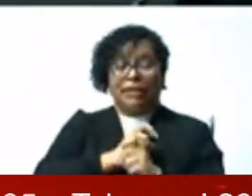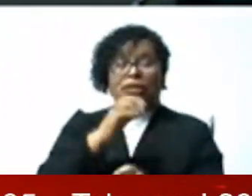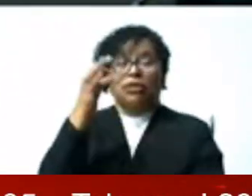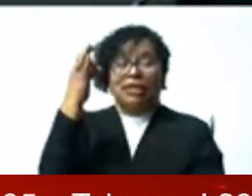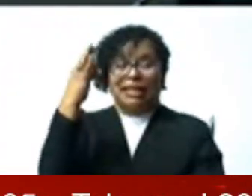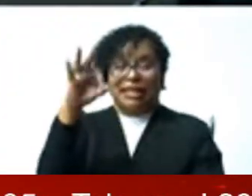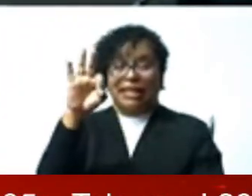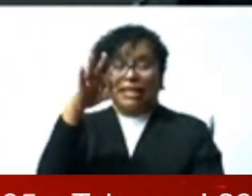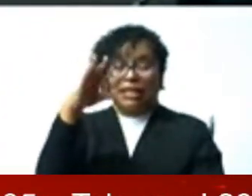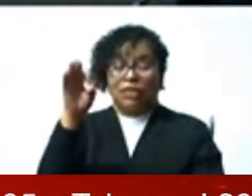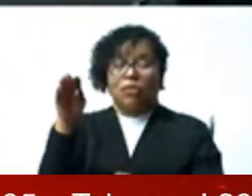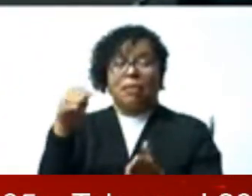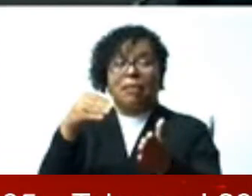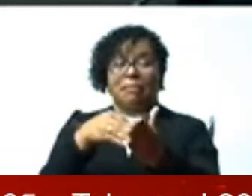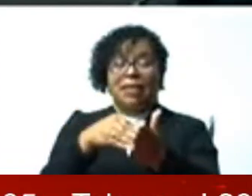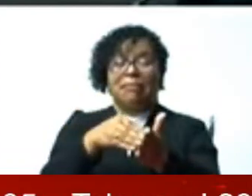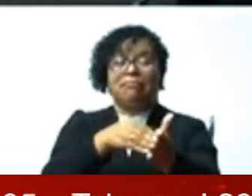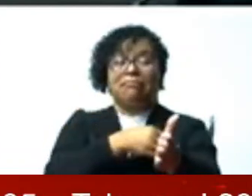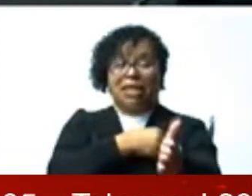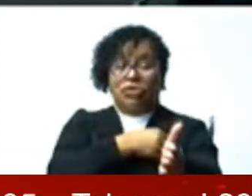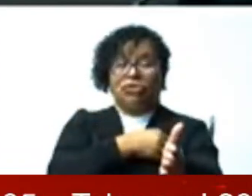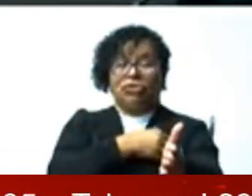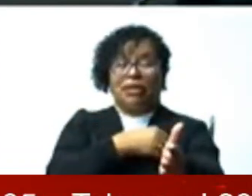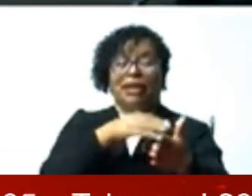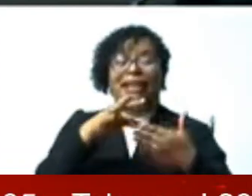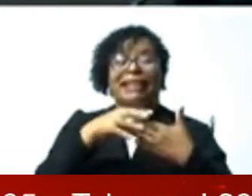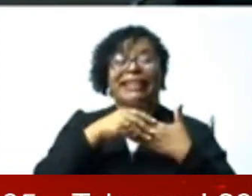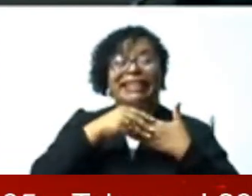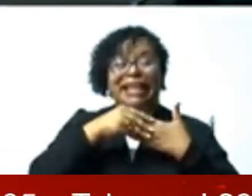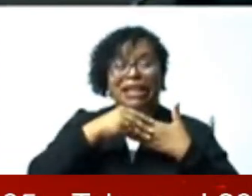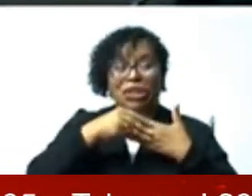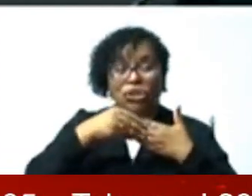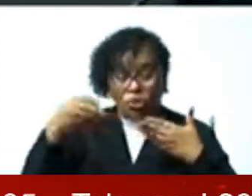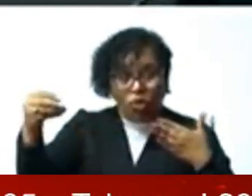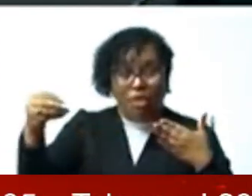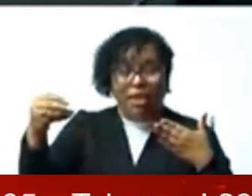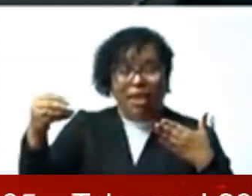19.000 millones de dólares, amigo hermano San Cristobalense,